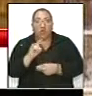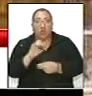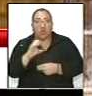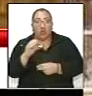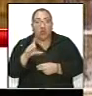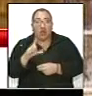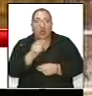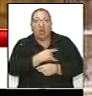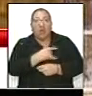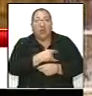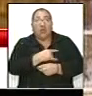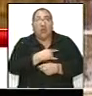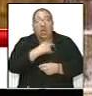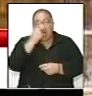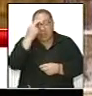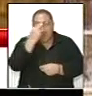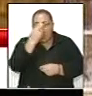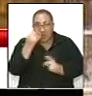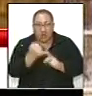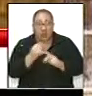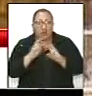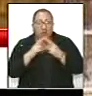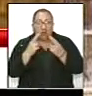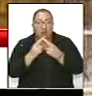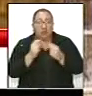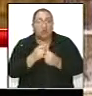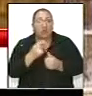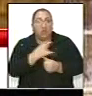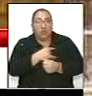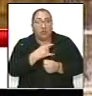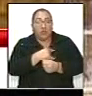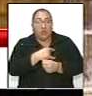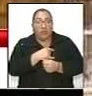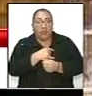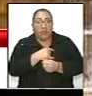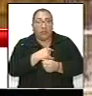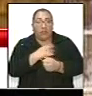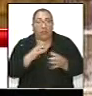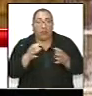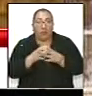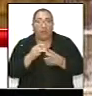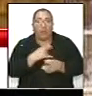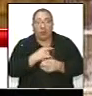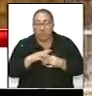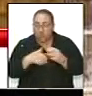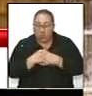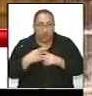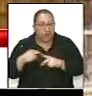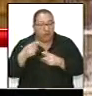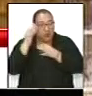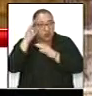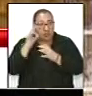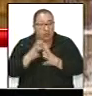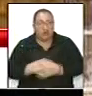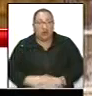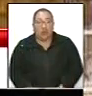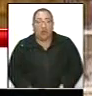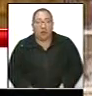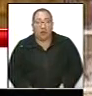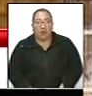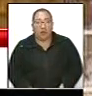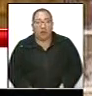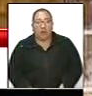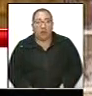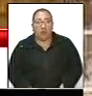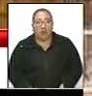universidades católicas. Hemos tenido reuniones con universidades y gremios de universidades y distintas charlas también a